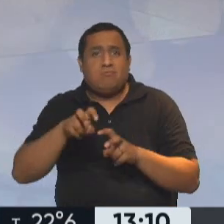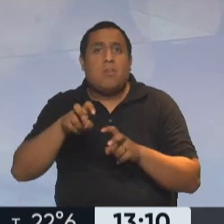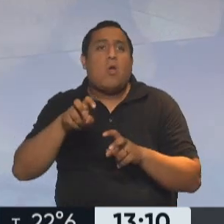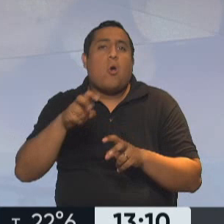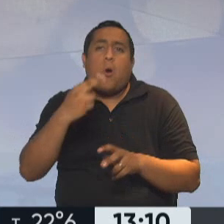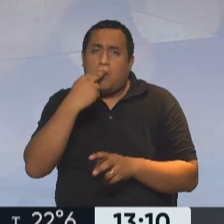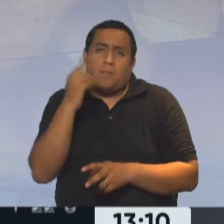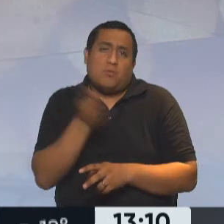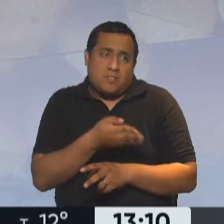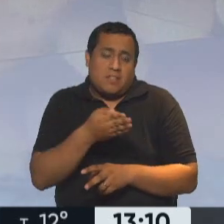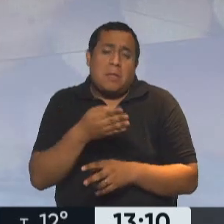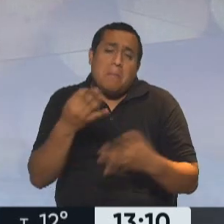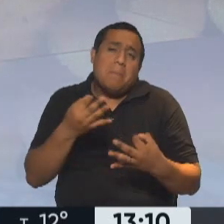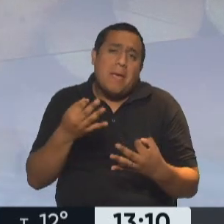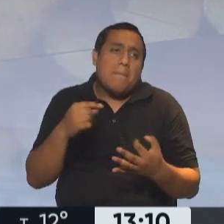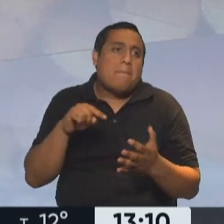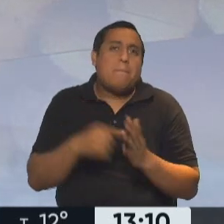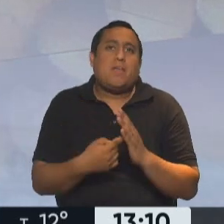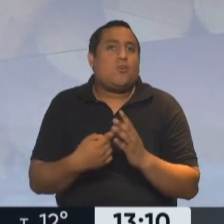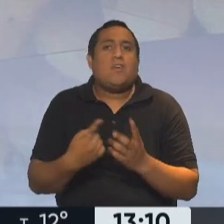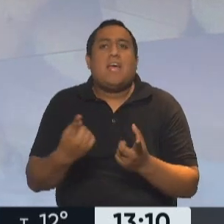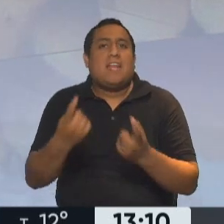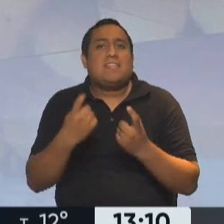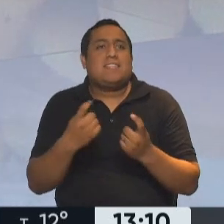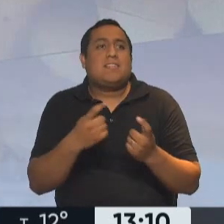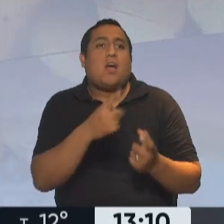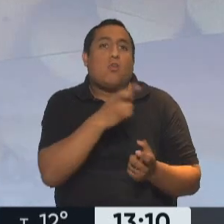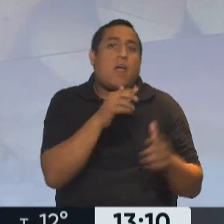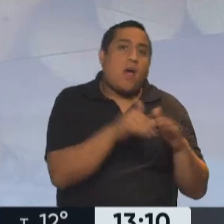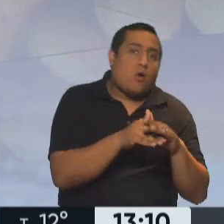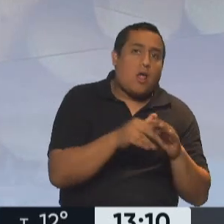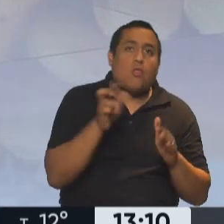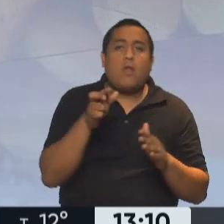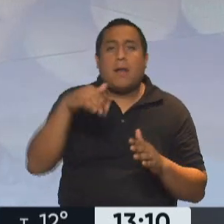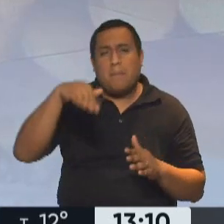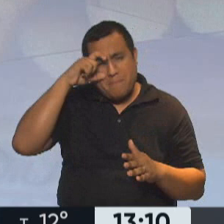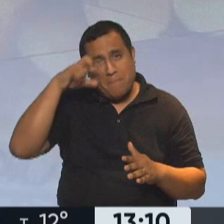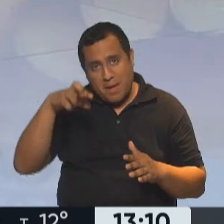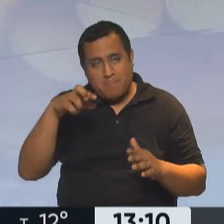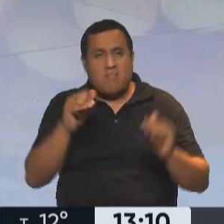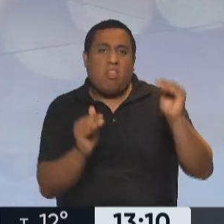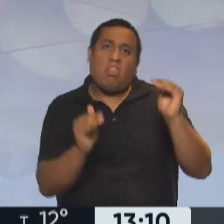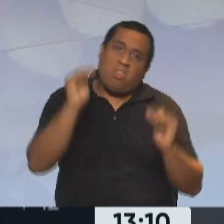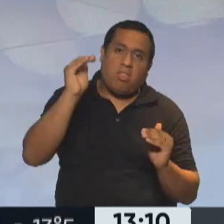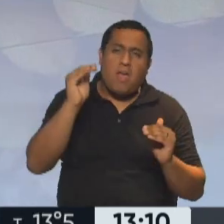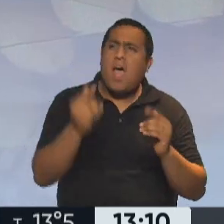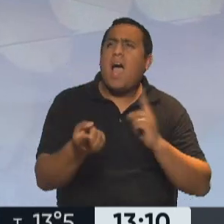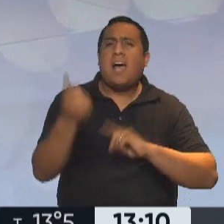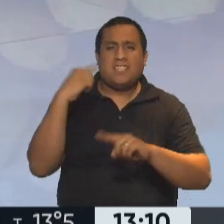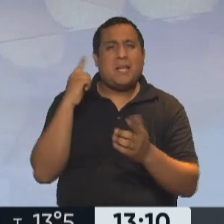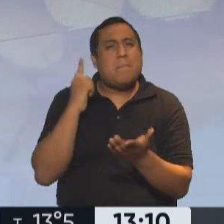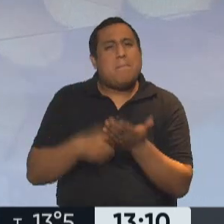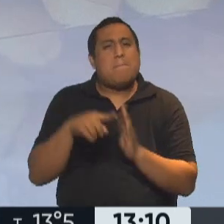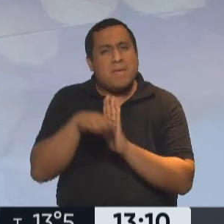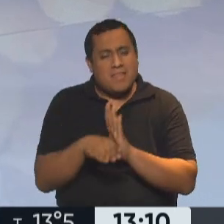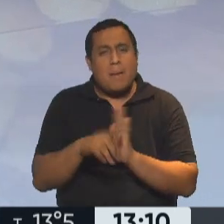productor. Interesante, pero lo cierto es que dependía de la brecha entre el dólar ahorro y el dólar MEP. Estoy hablando de la medida anunciada allá por el mes de julio